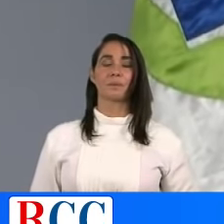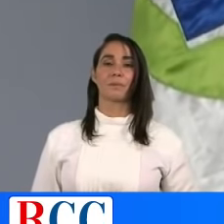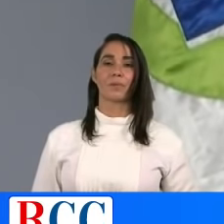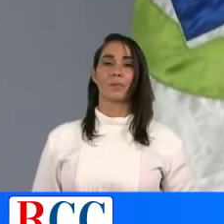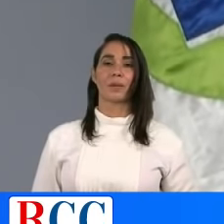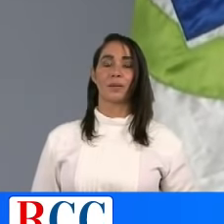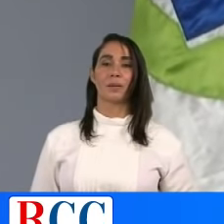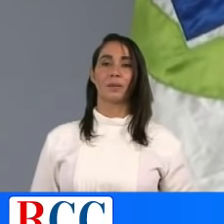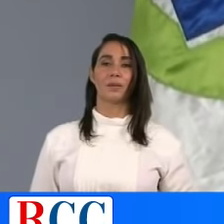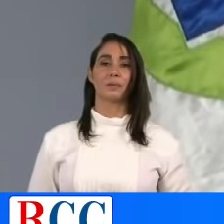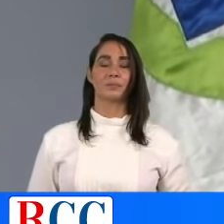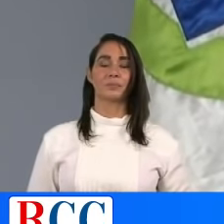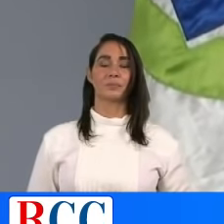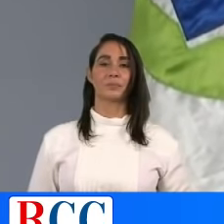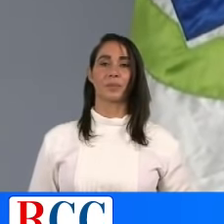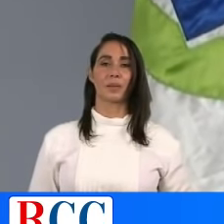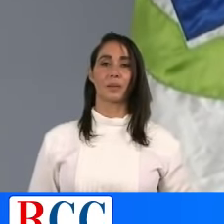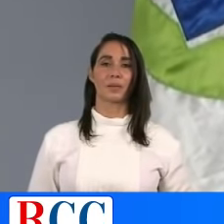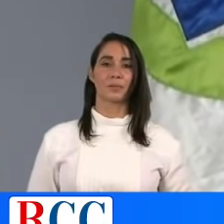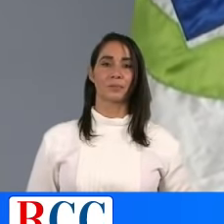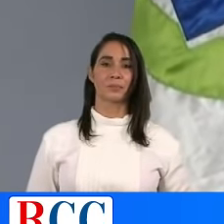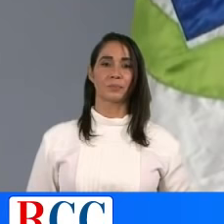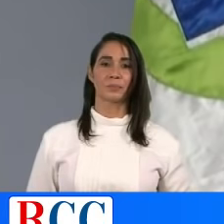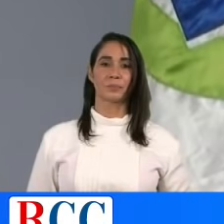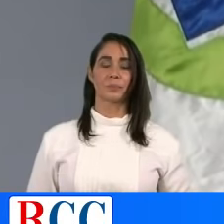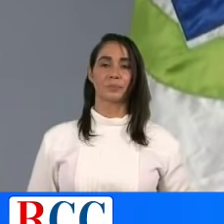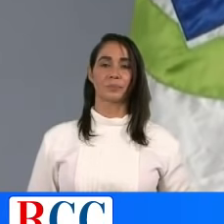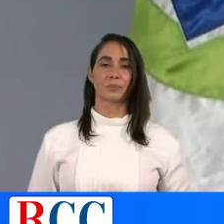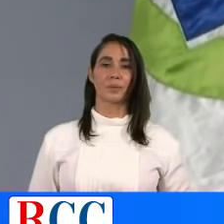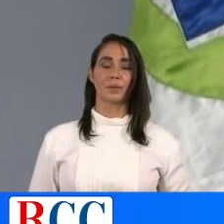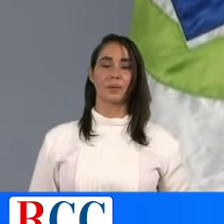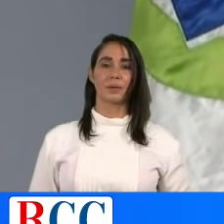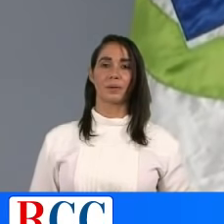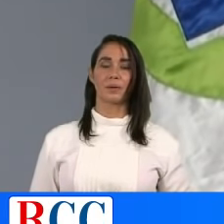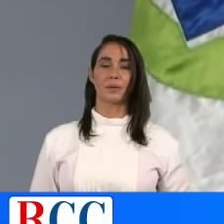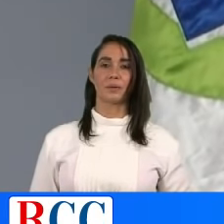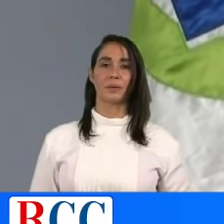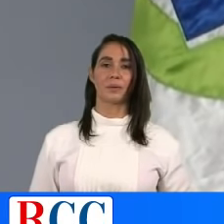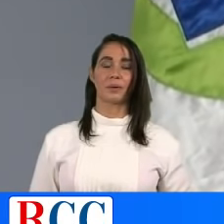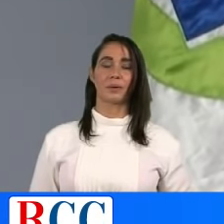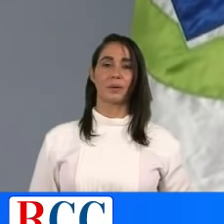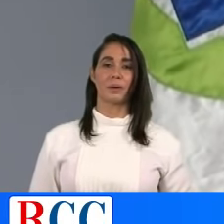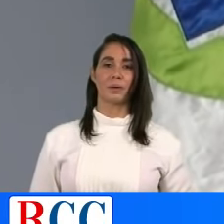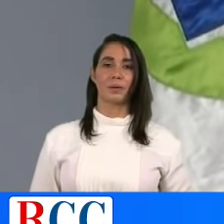Igualmente, quiero, con fines de